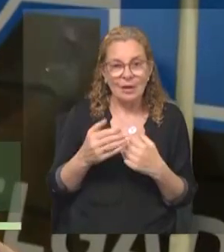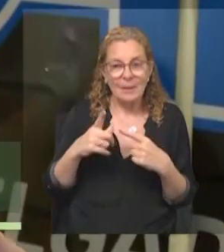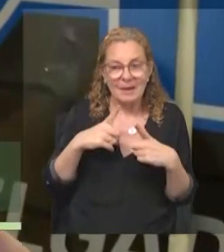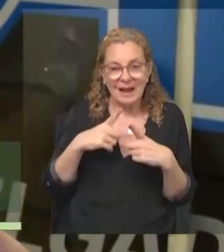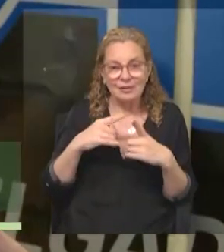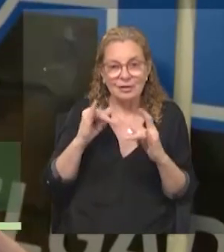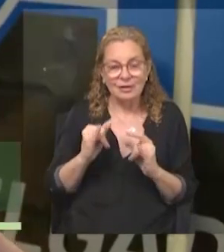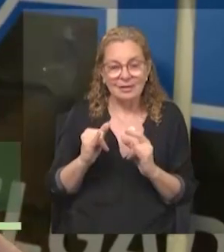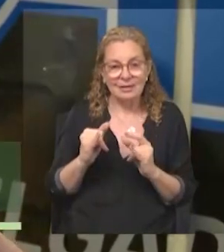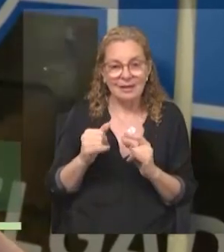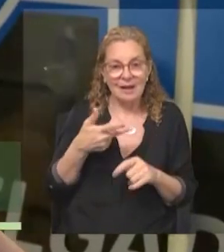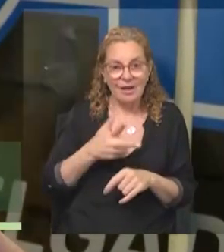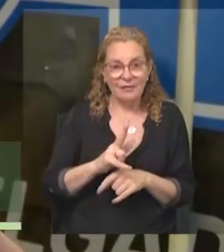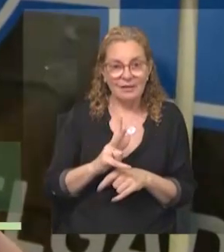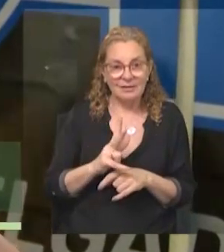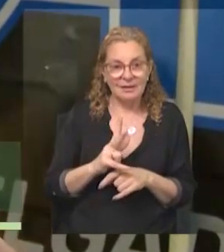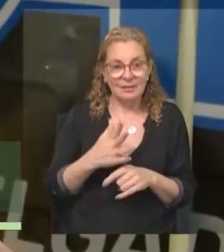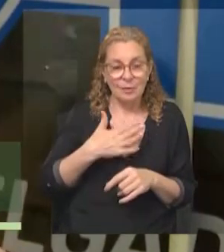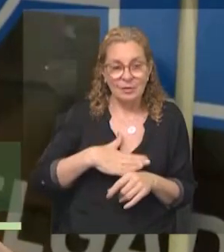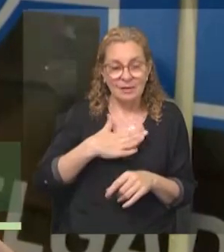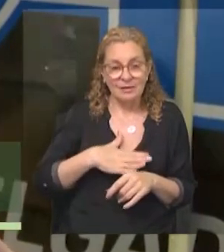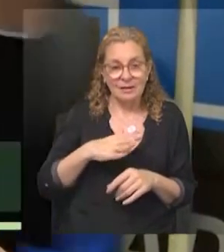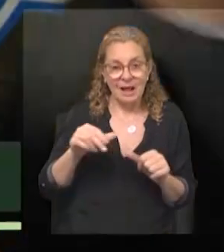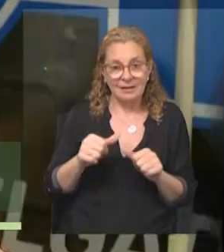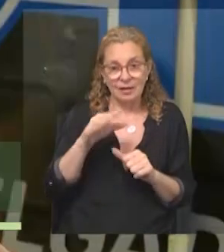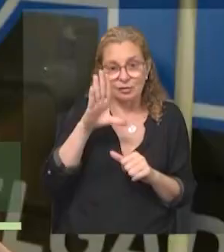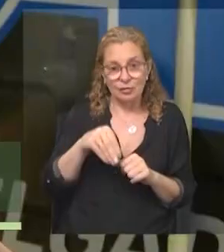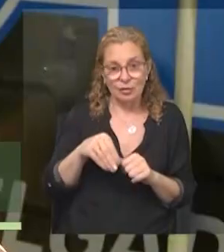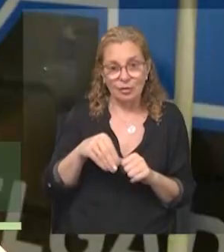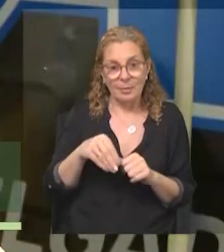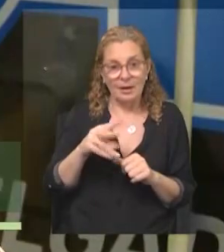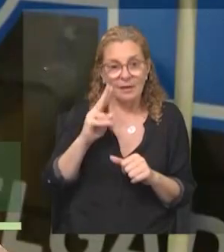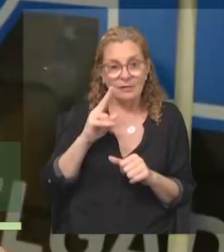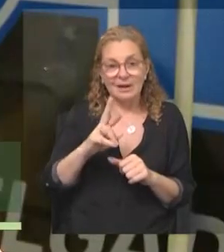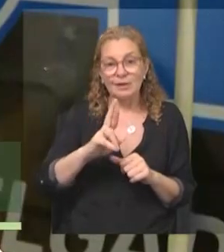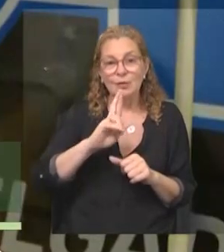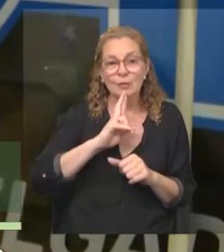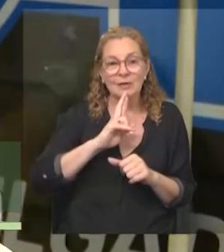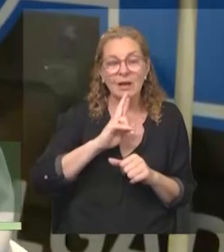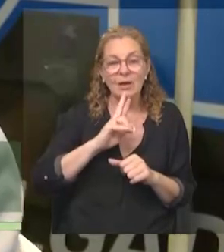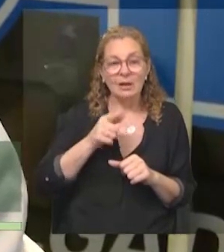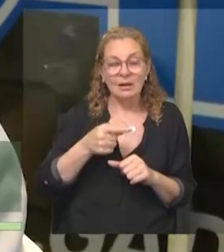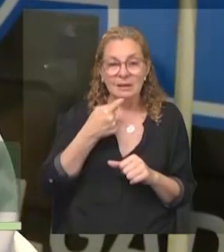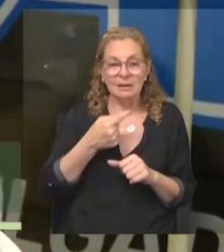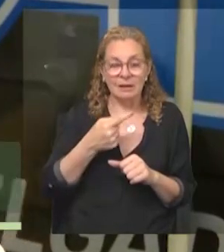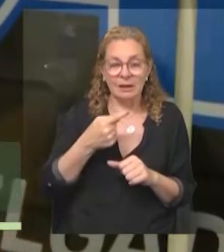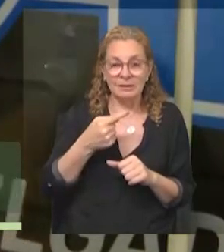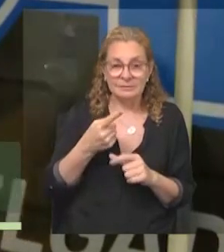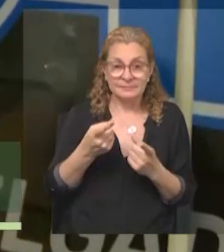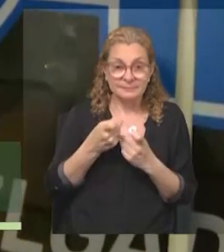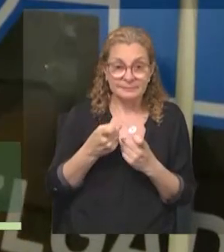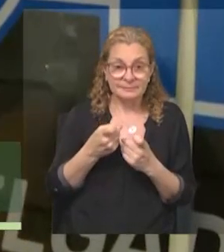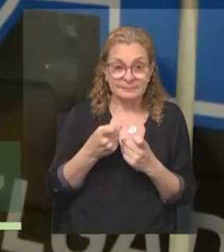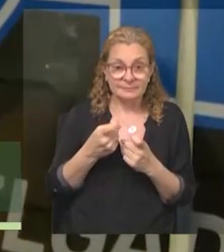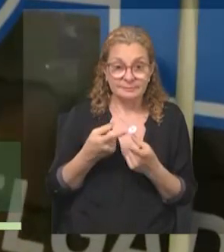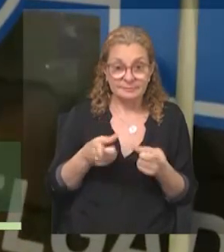de de la fecha y con la serenidad de estar haciendo todo para concretar el resultado que por lo menos nosotros anhelamos que es la